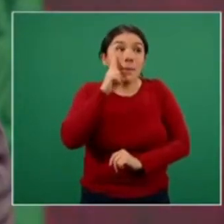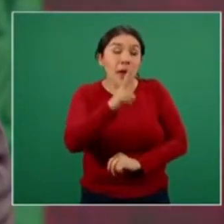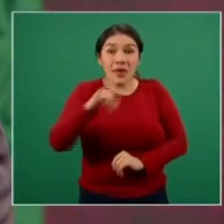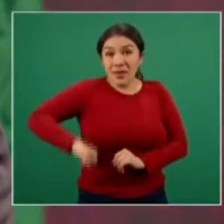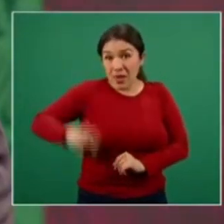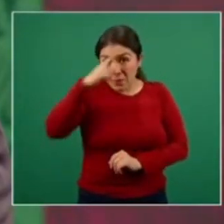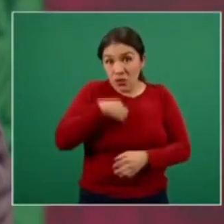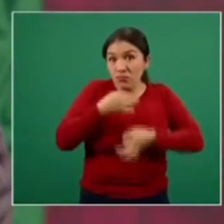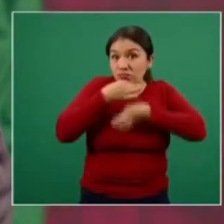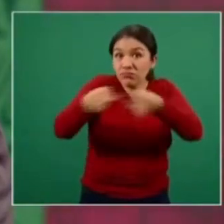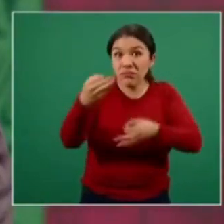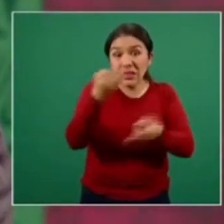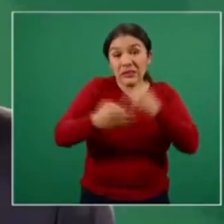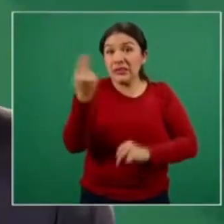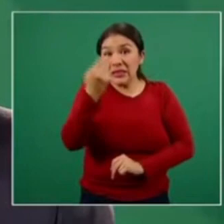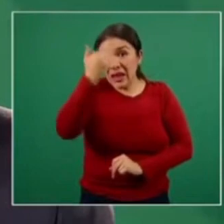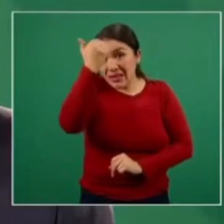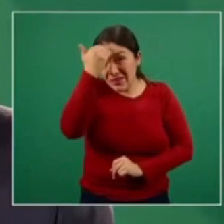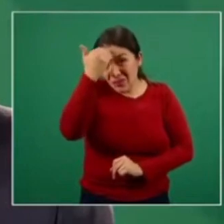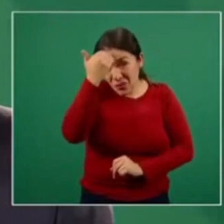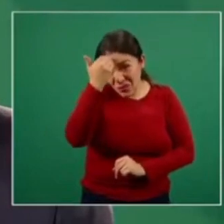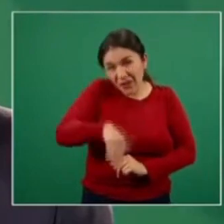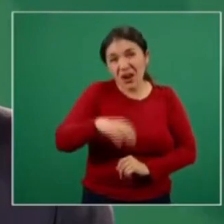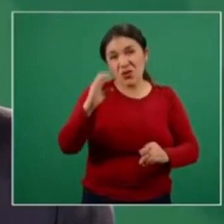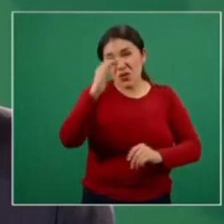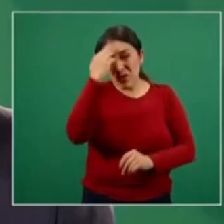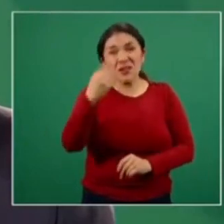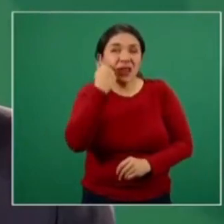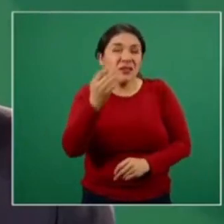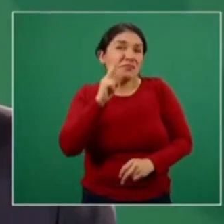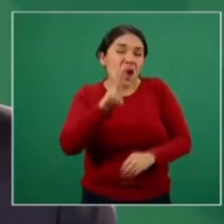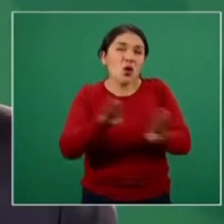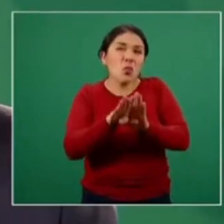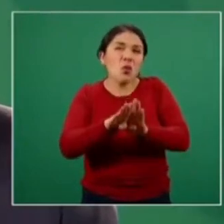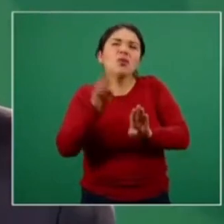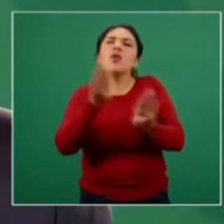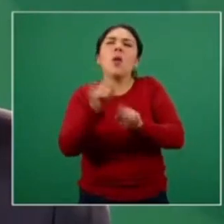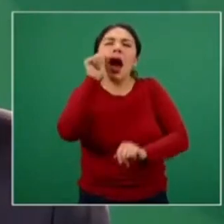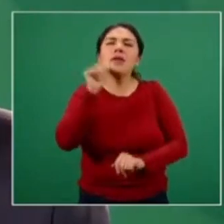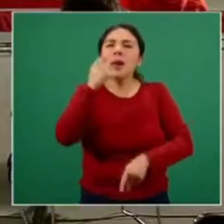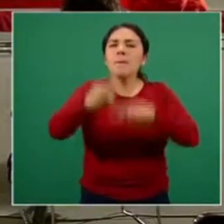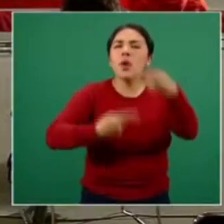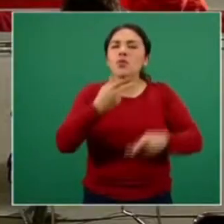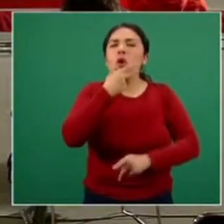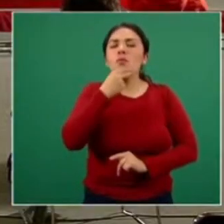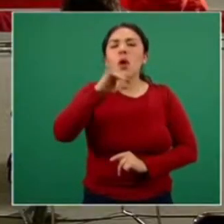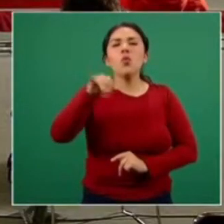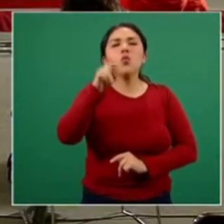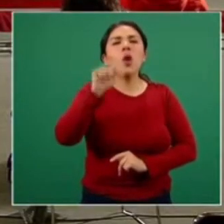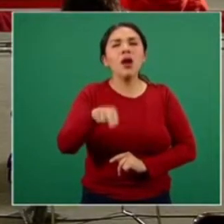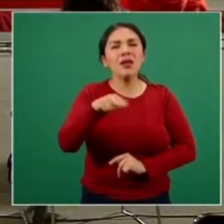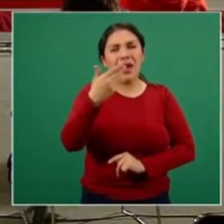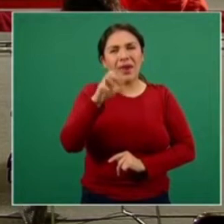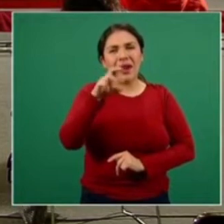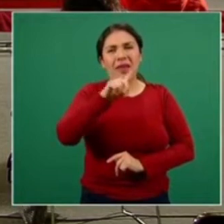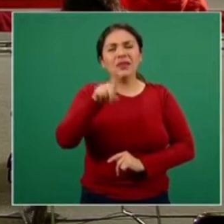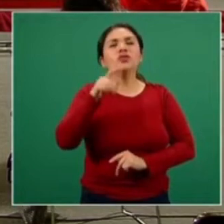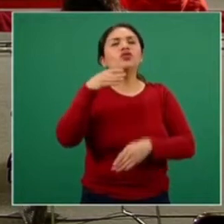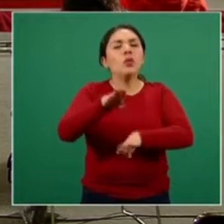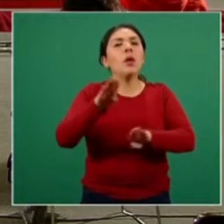interés público, que conviene comentar, que alguien quiere comentar, como la que ayer preguntaba Juan Hernández sobre